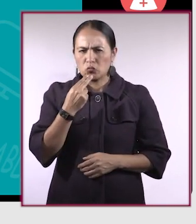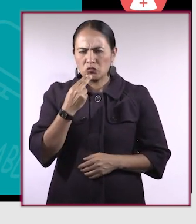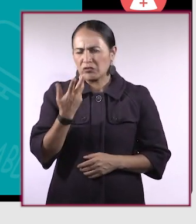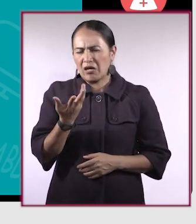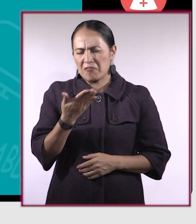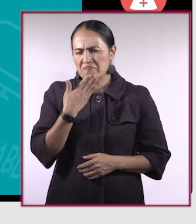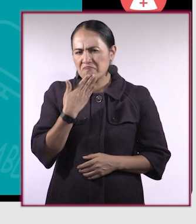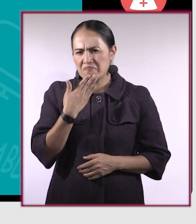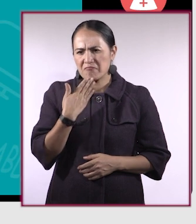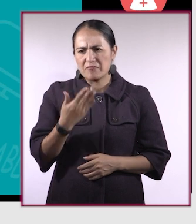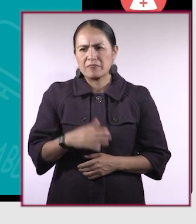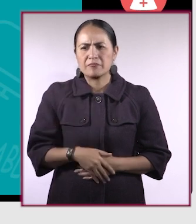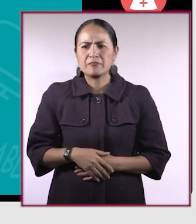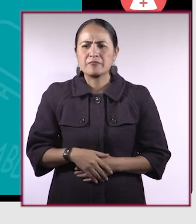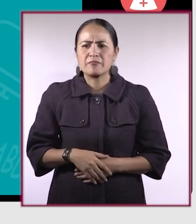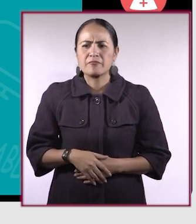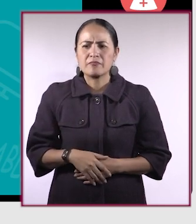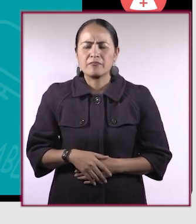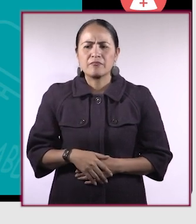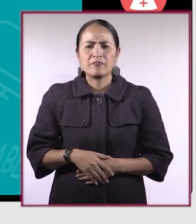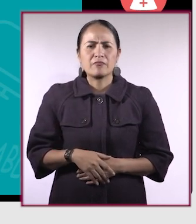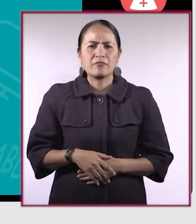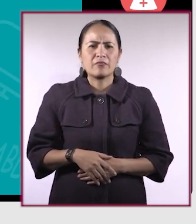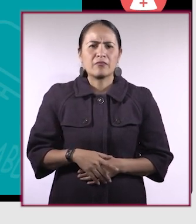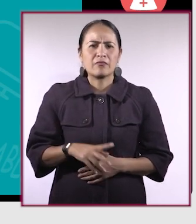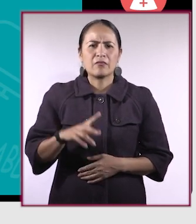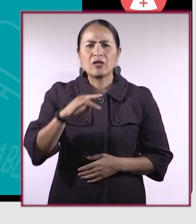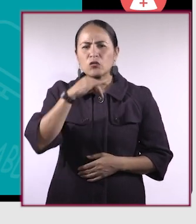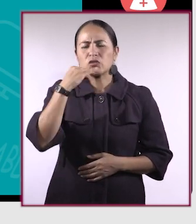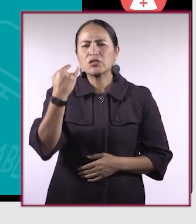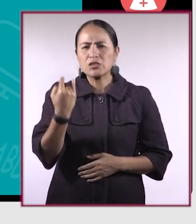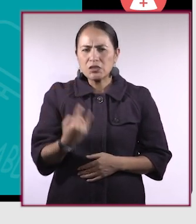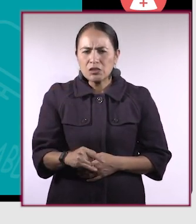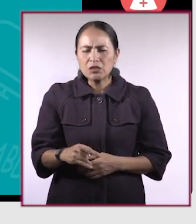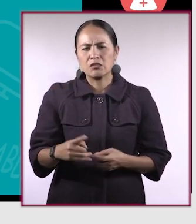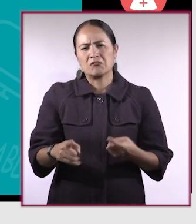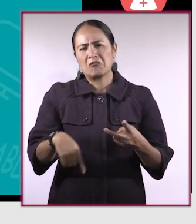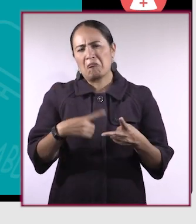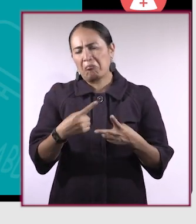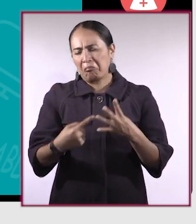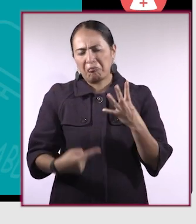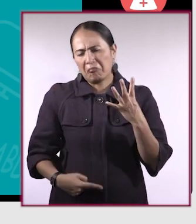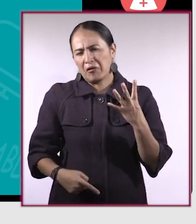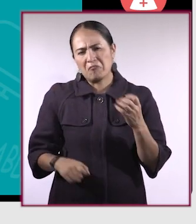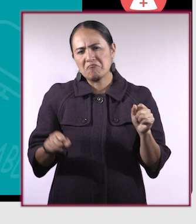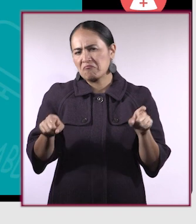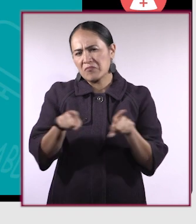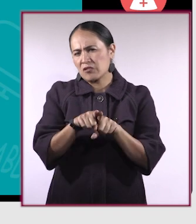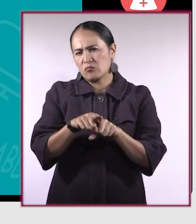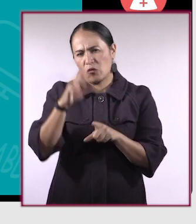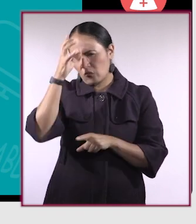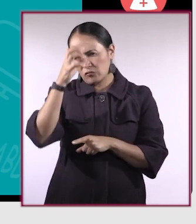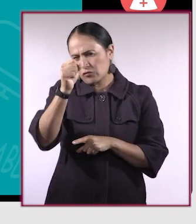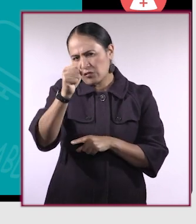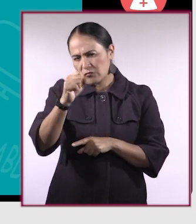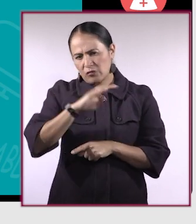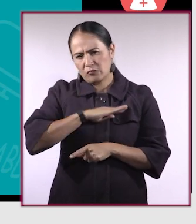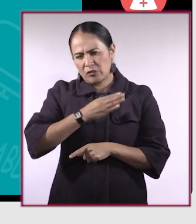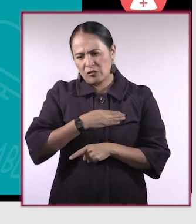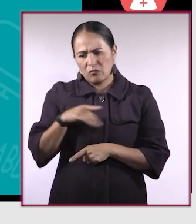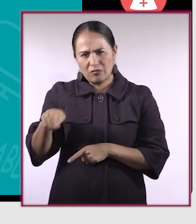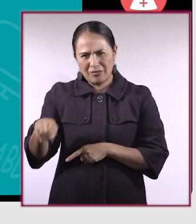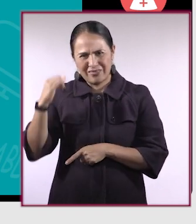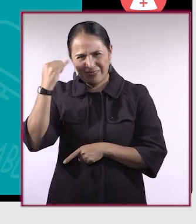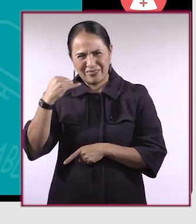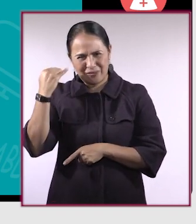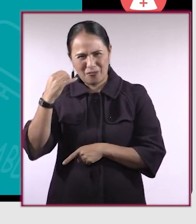utilizamos de manera cotidiana, ¿no? Tomate, por ejemplo, ¿no? Chile. Qué interesantes conceptos, maestro.